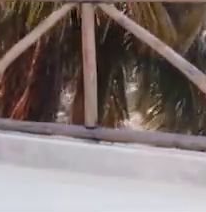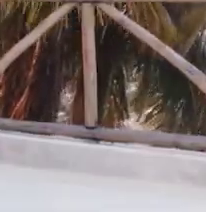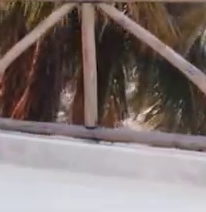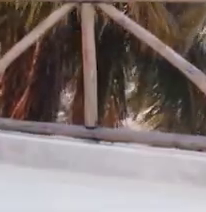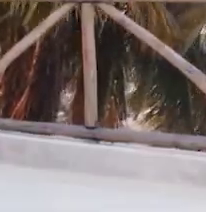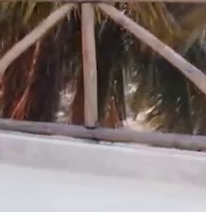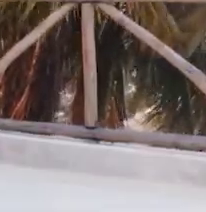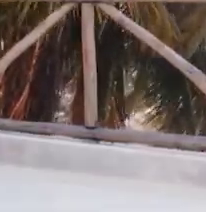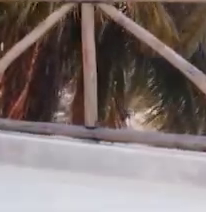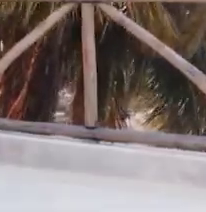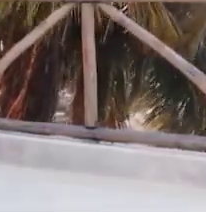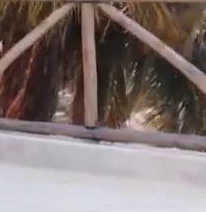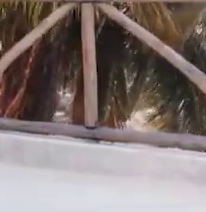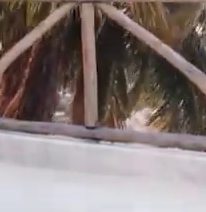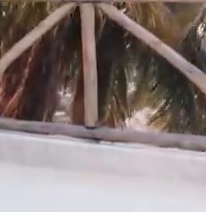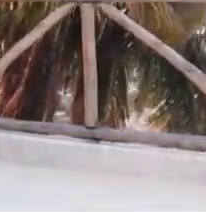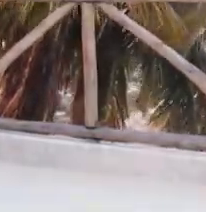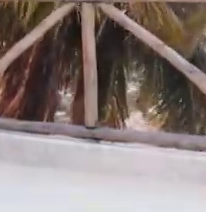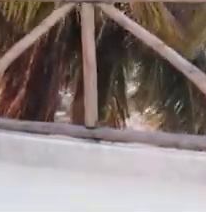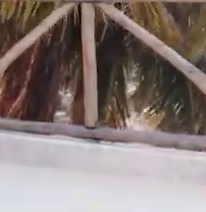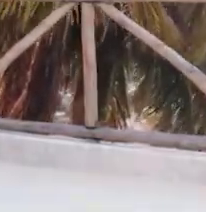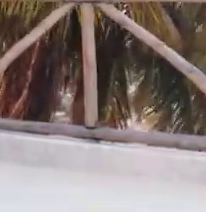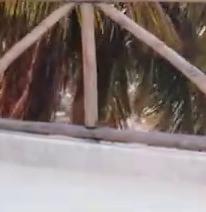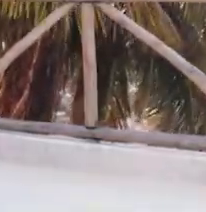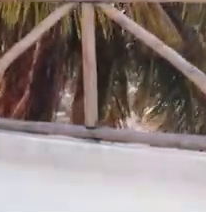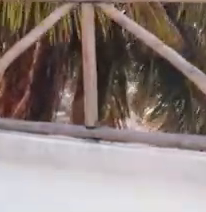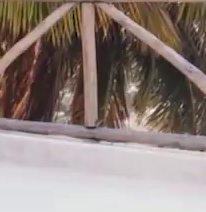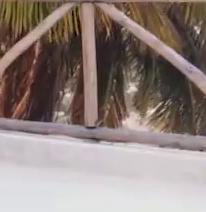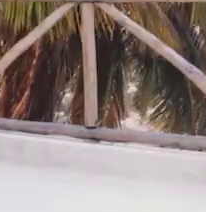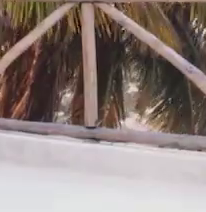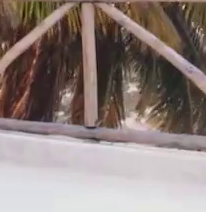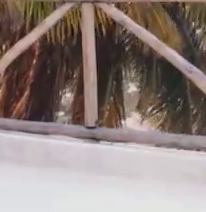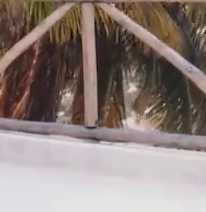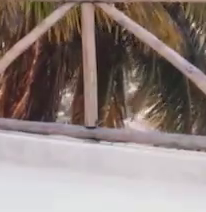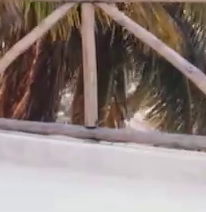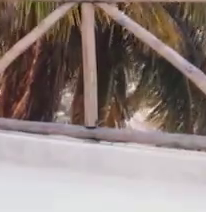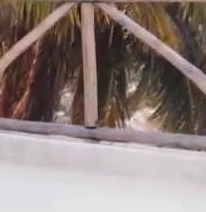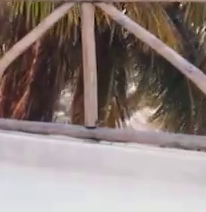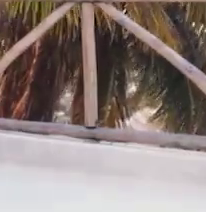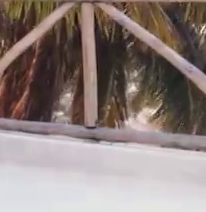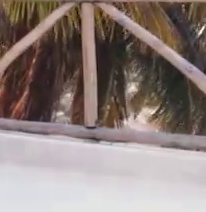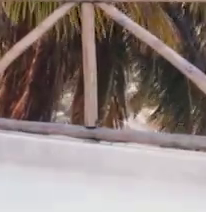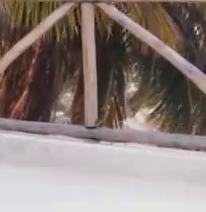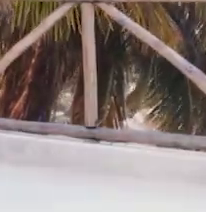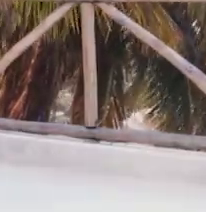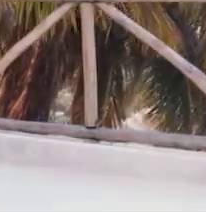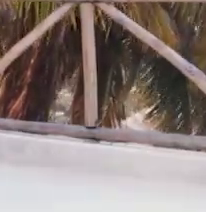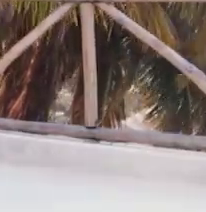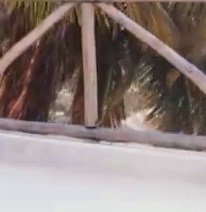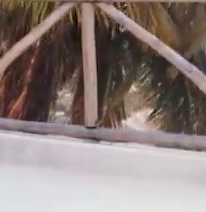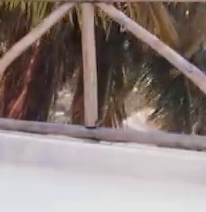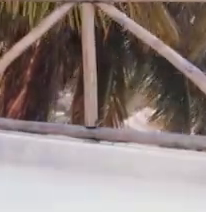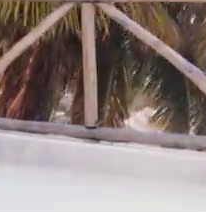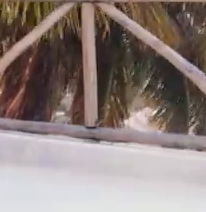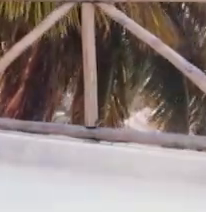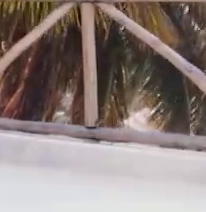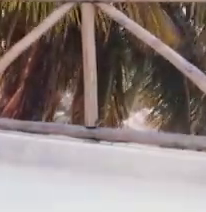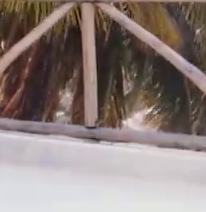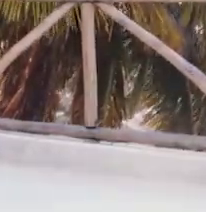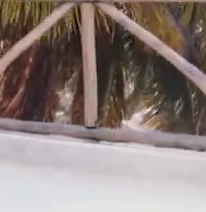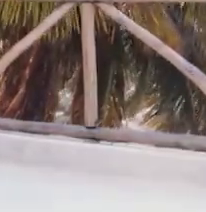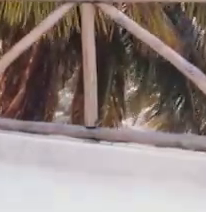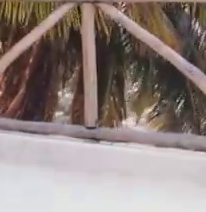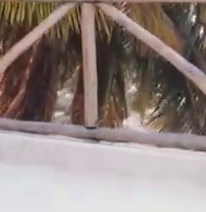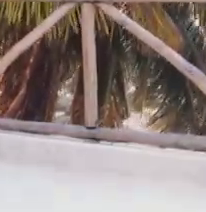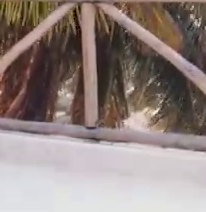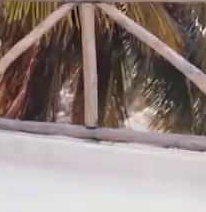1, descanso. 10 segundos de descanso. Respiren.